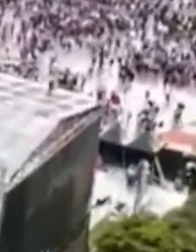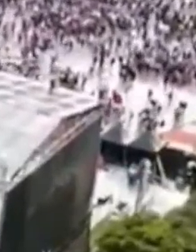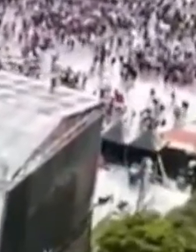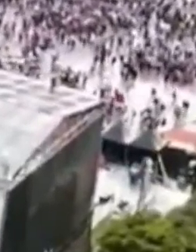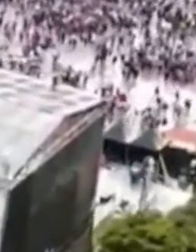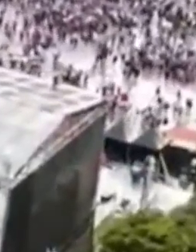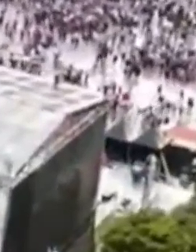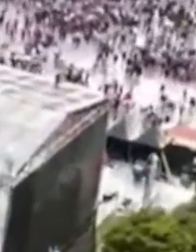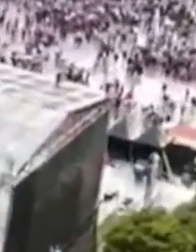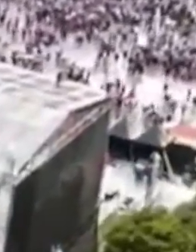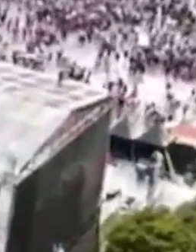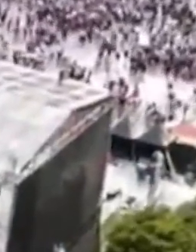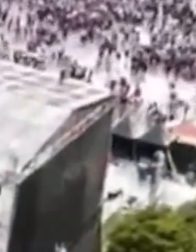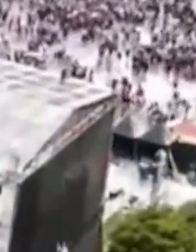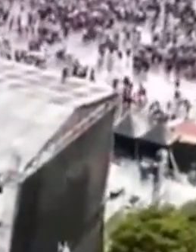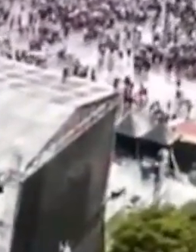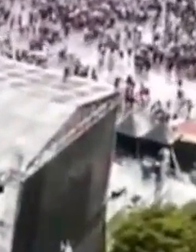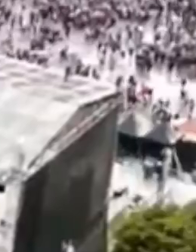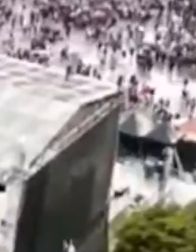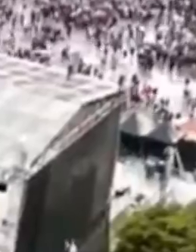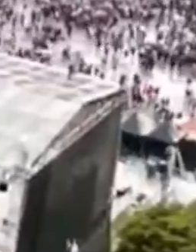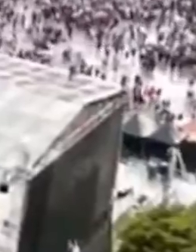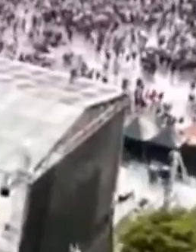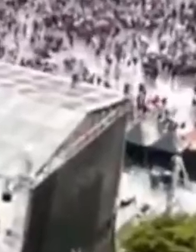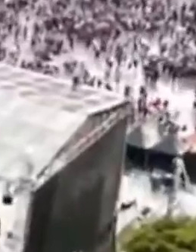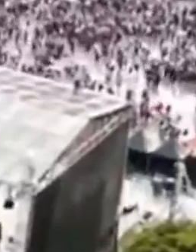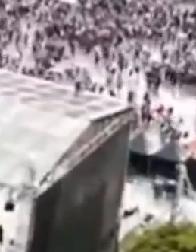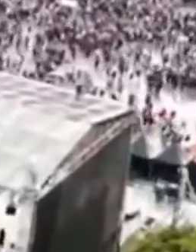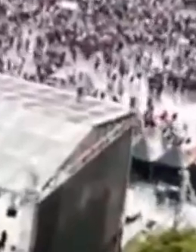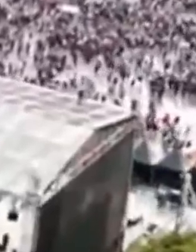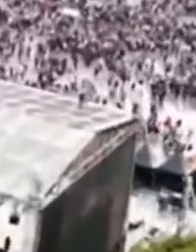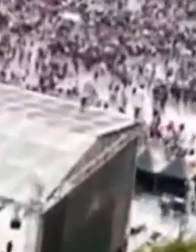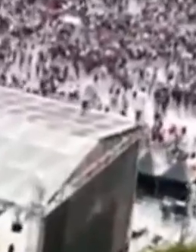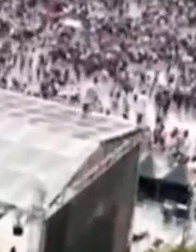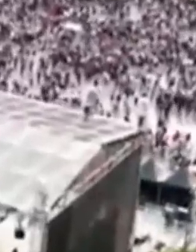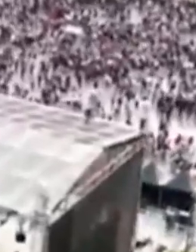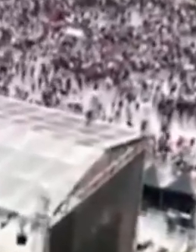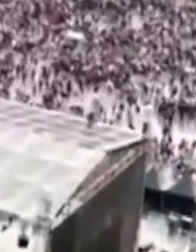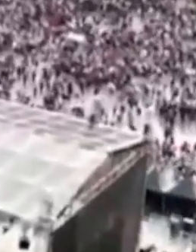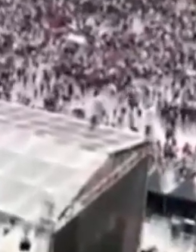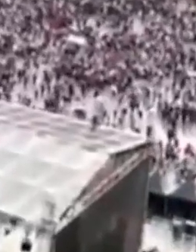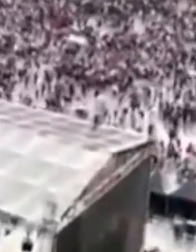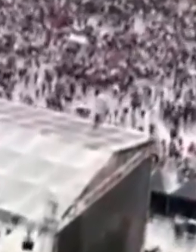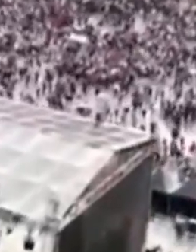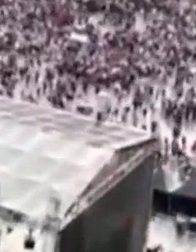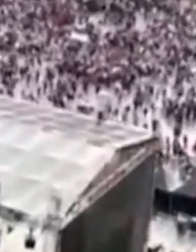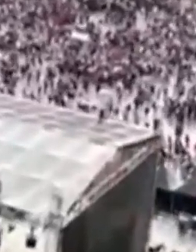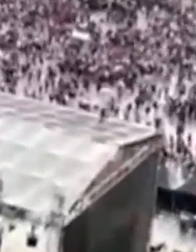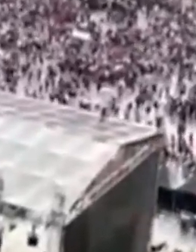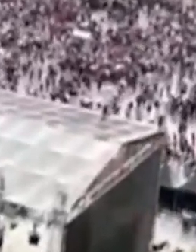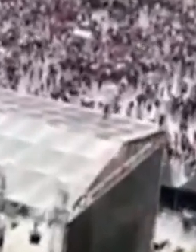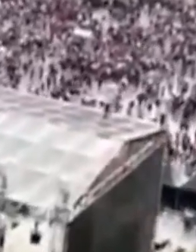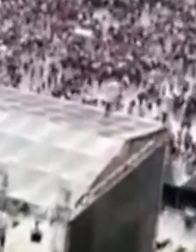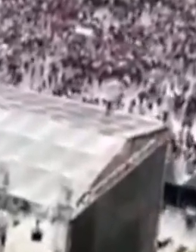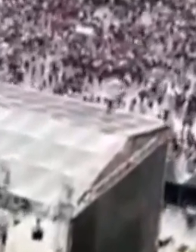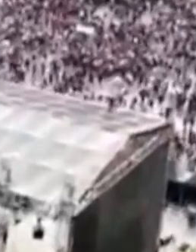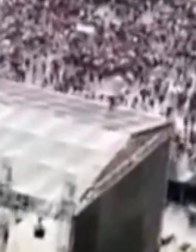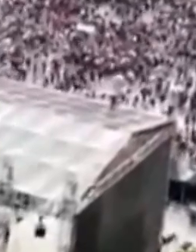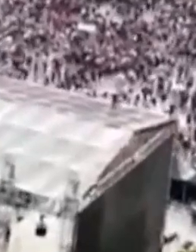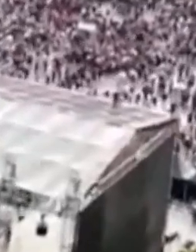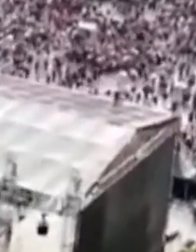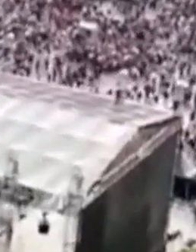otra forma la crítica hacia muchas de las políticas de Morena y de la Cuarta Transformación. ¿Qué opinas, querido